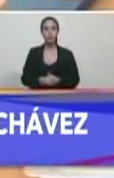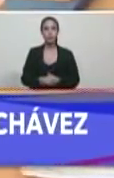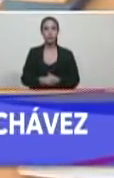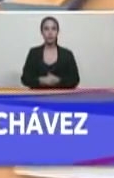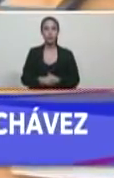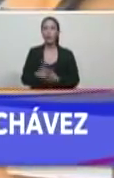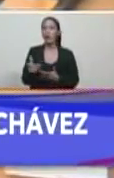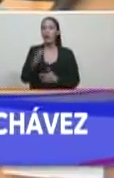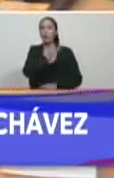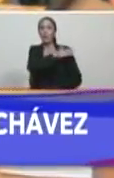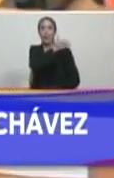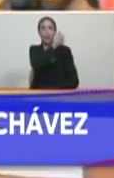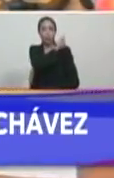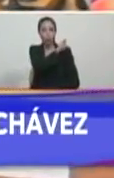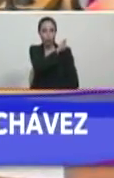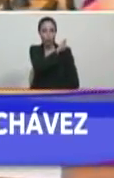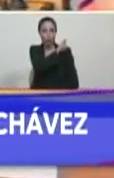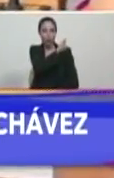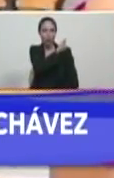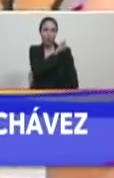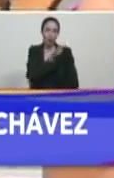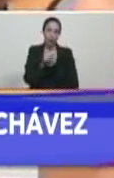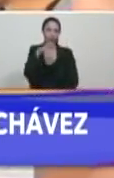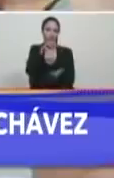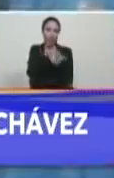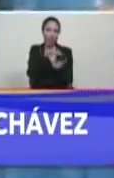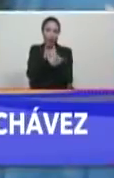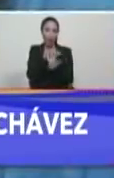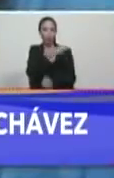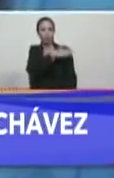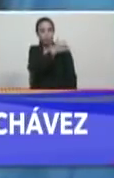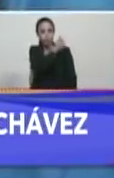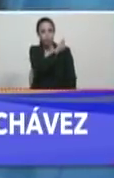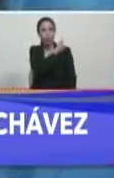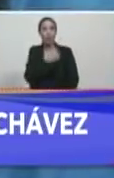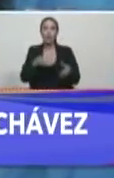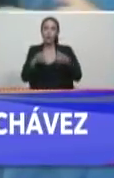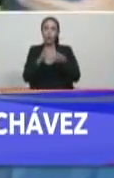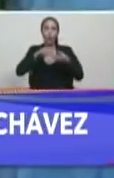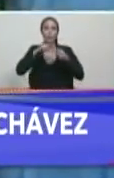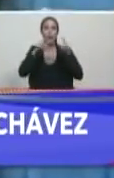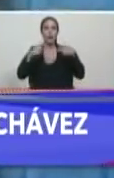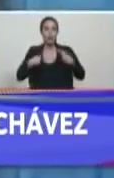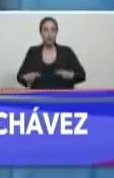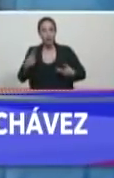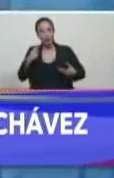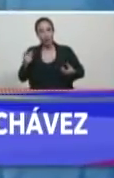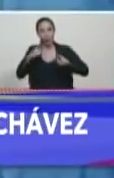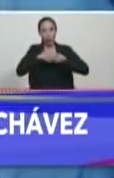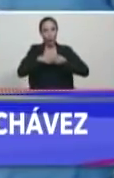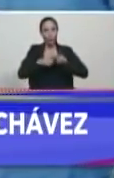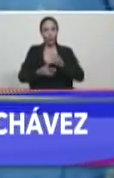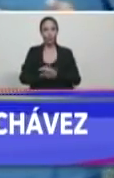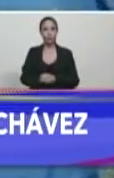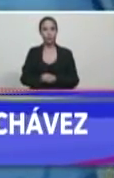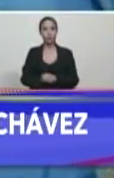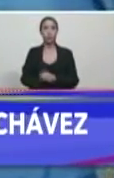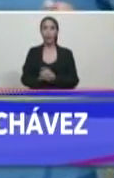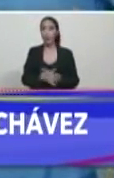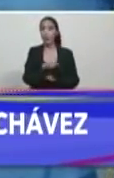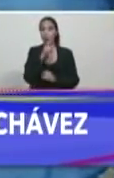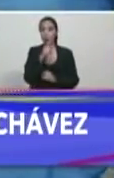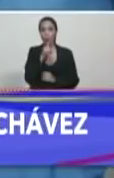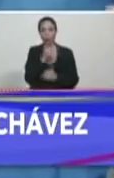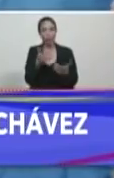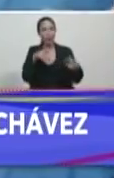la directora estadal del Movimiento por la Paz y la Vida, quien nos va a ampliar información sobre la inauguración de